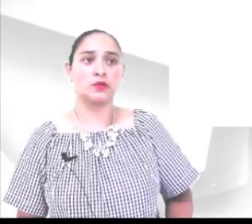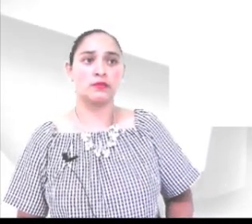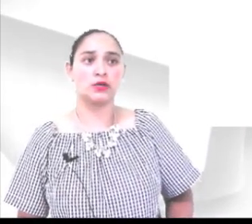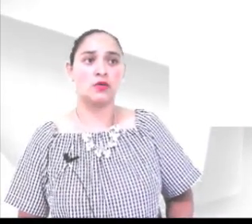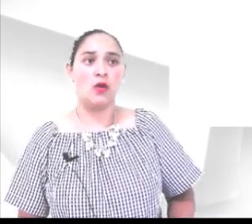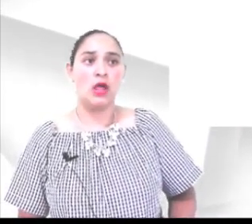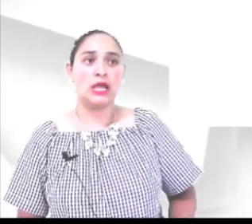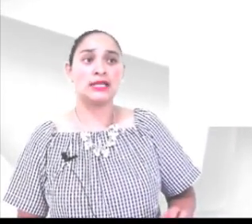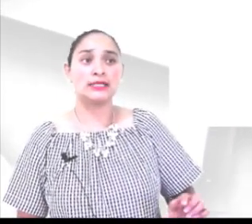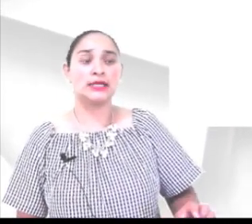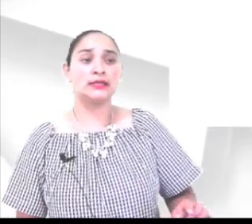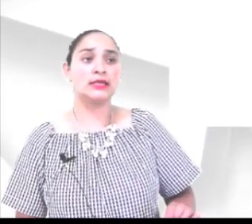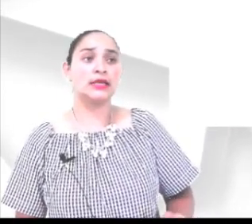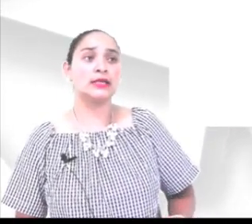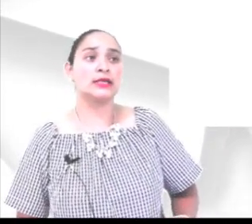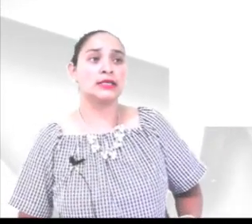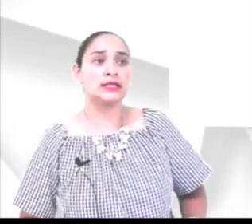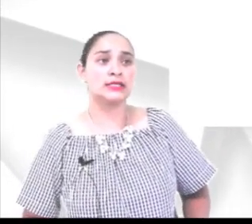un fenómeno.